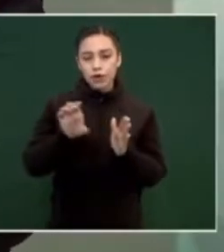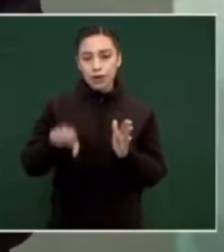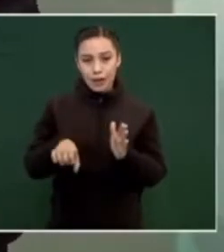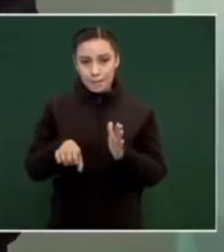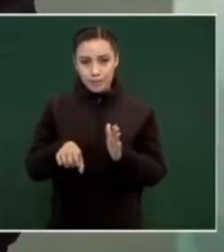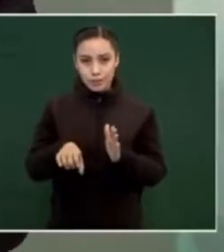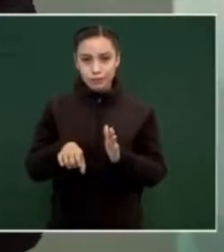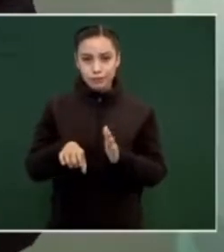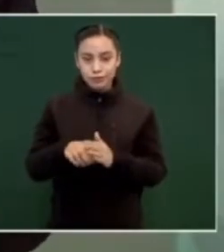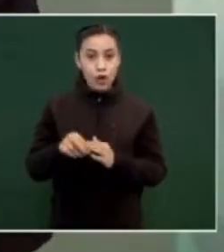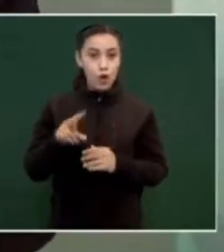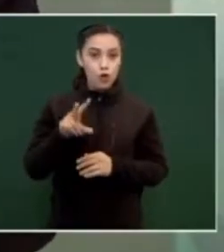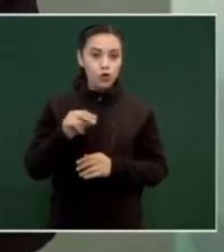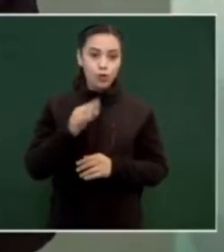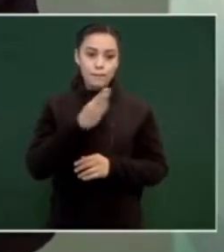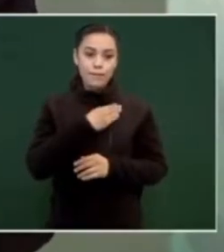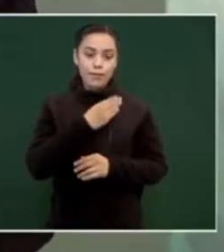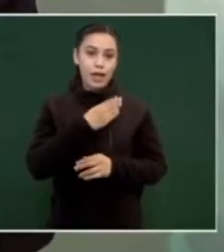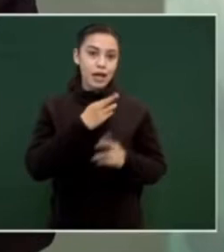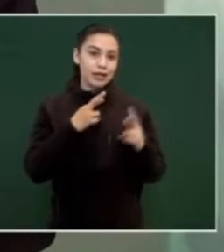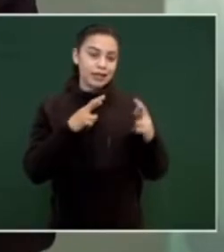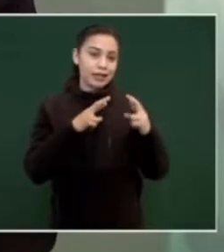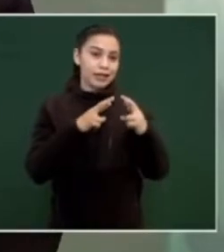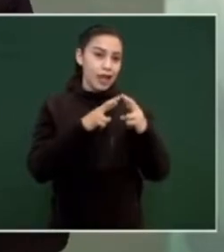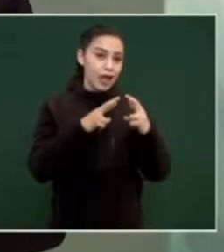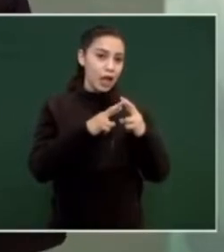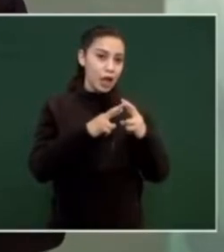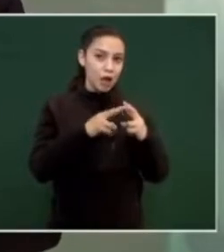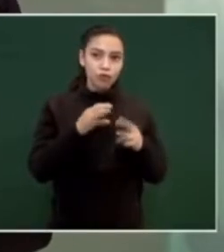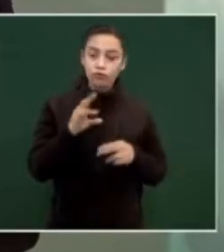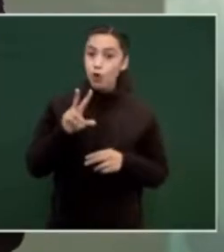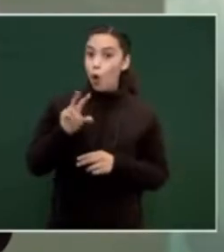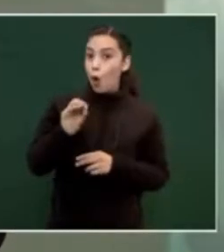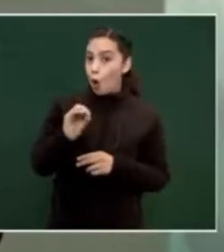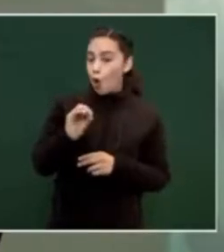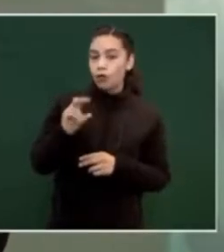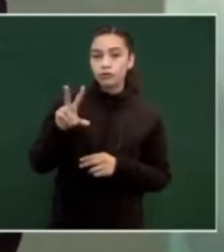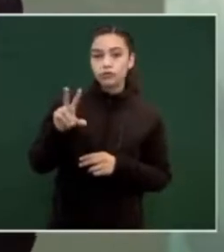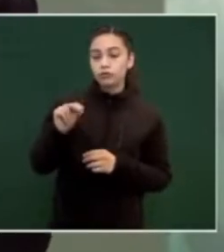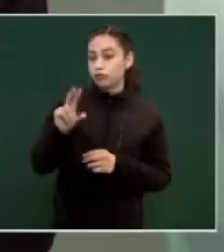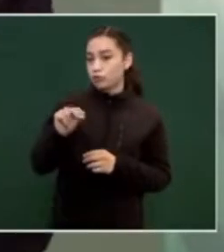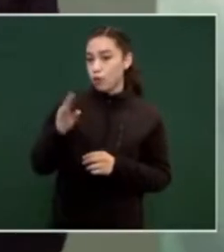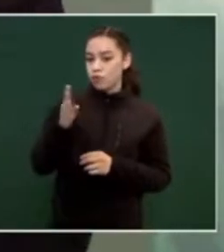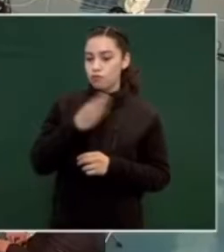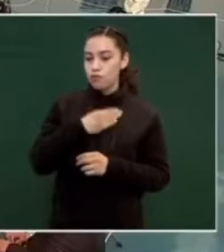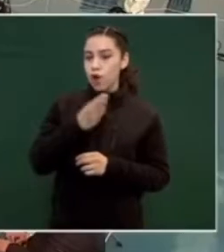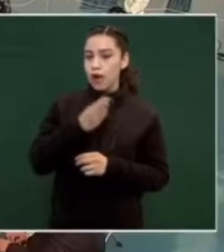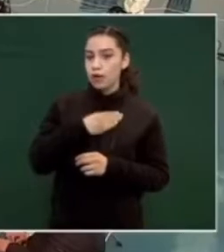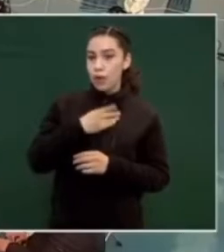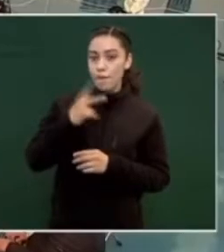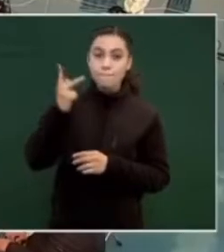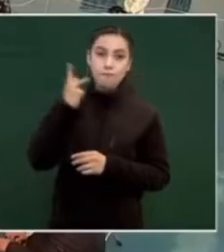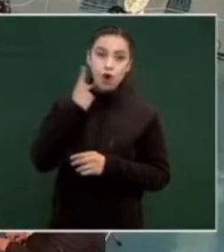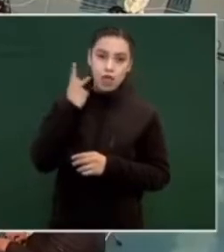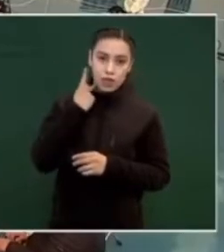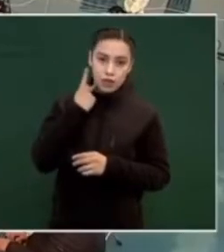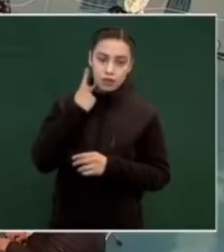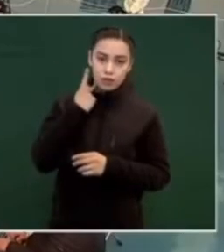y es buen religioso ni es buen político un corrupto